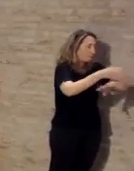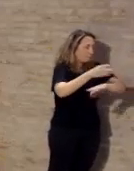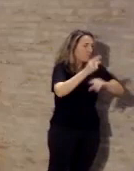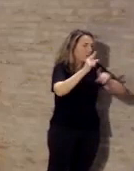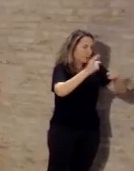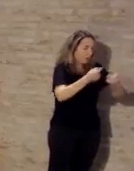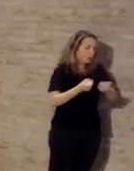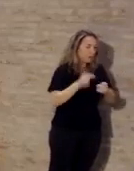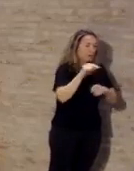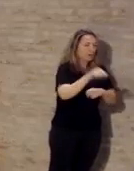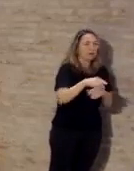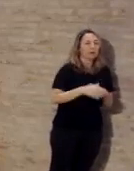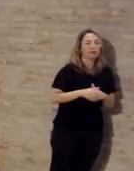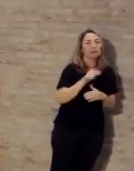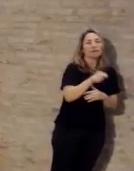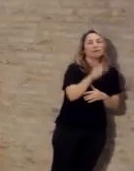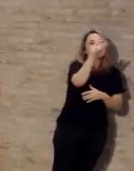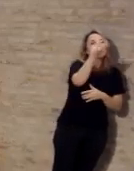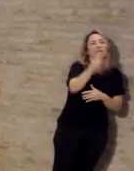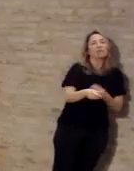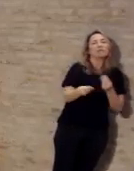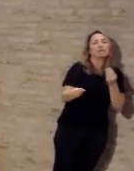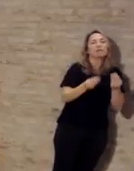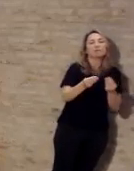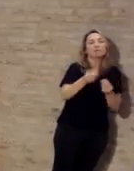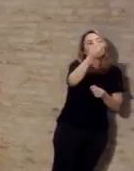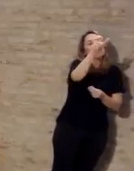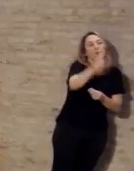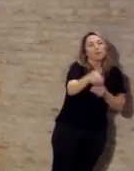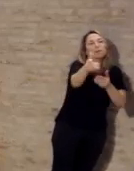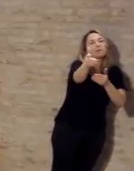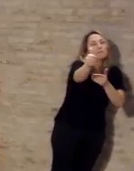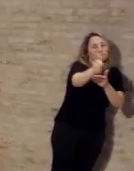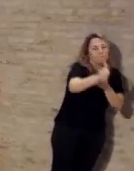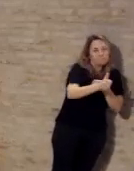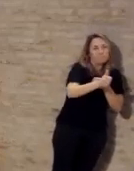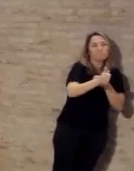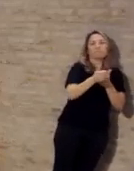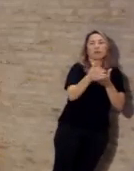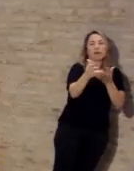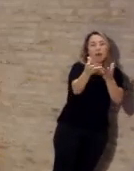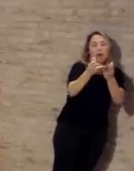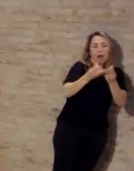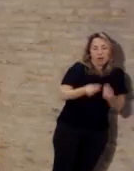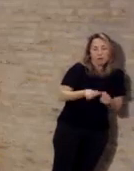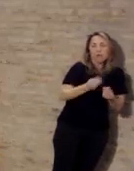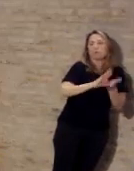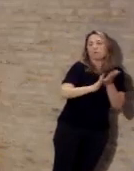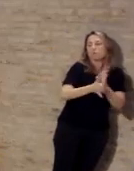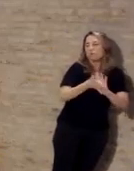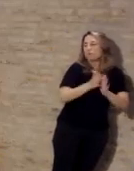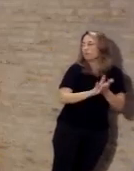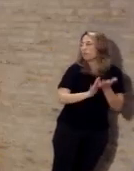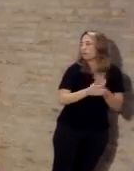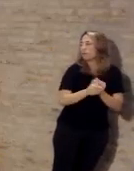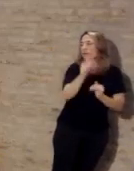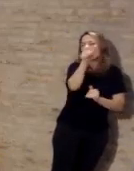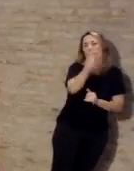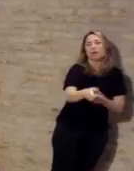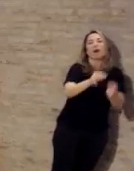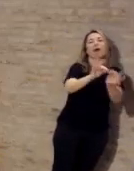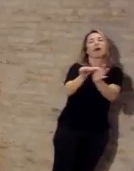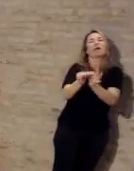accesibilidad pero siempre terminamos dependiendo de la buena voluntad de alguien eh buscamos a alguien